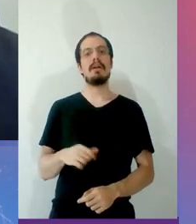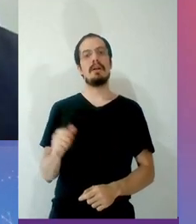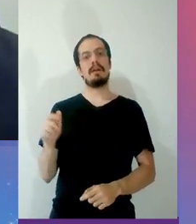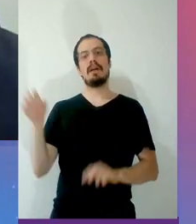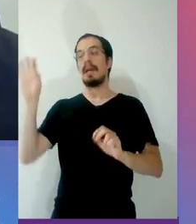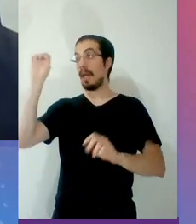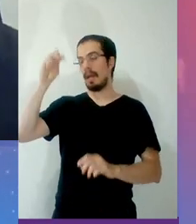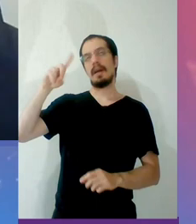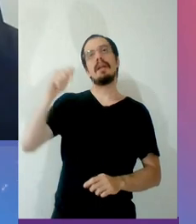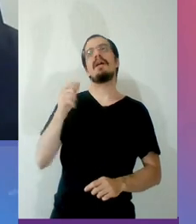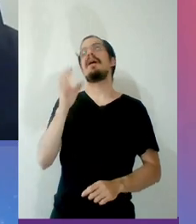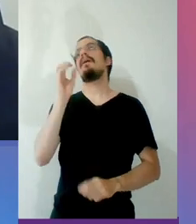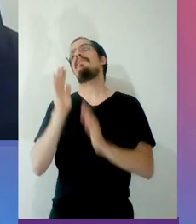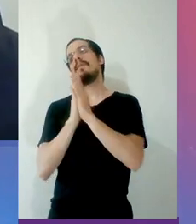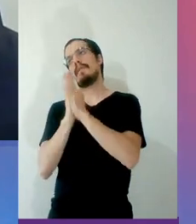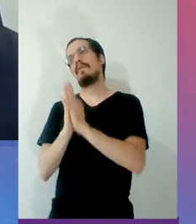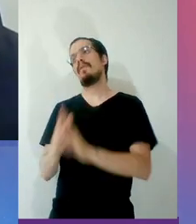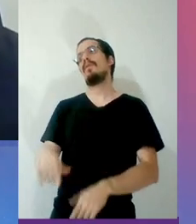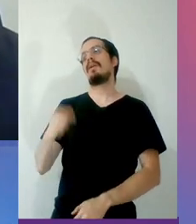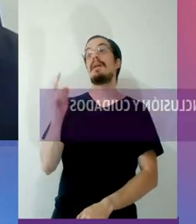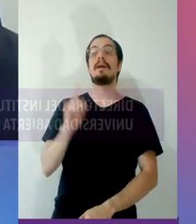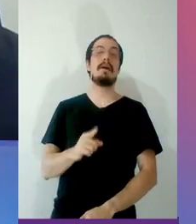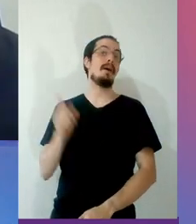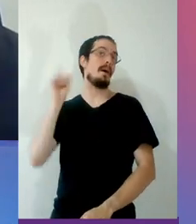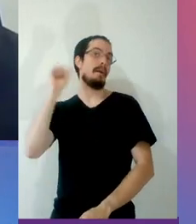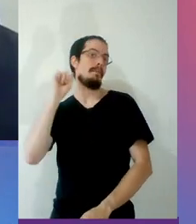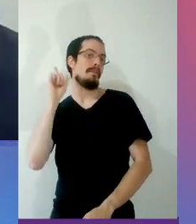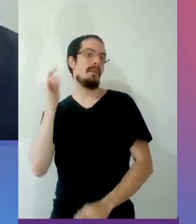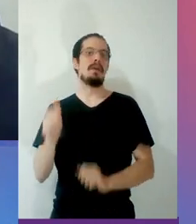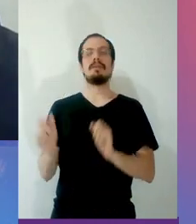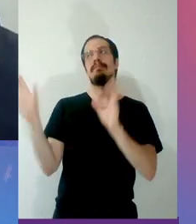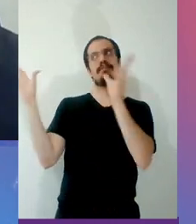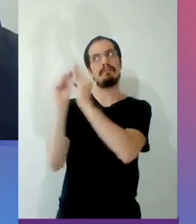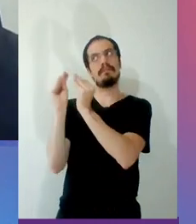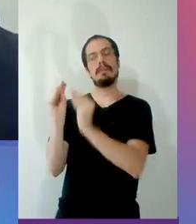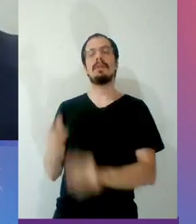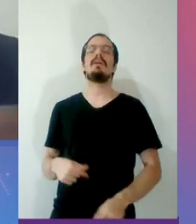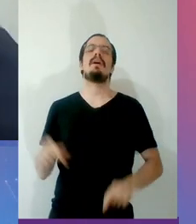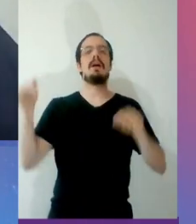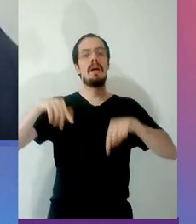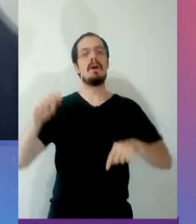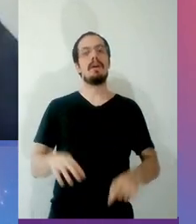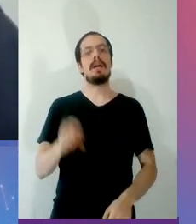micrófono y continuamos con la respuesta de Verónica.